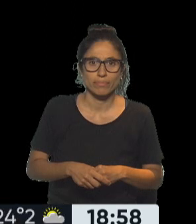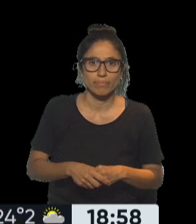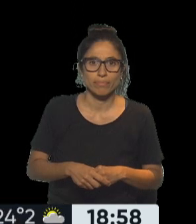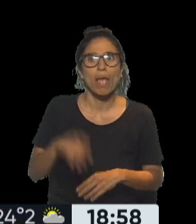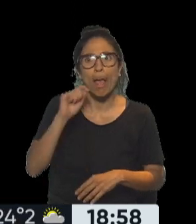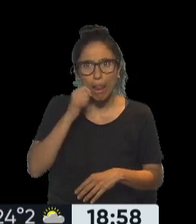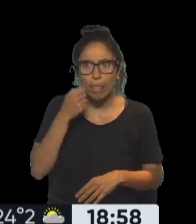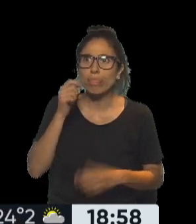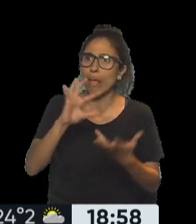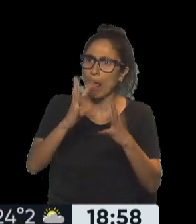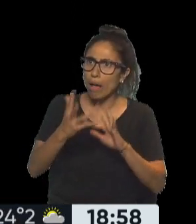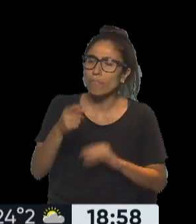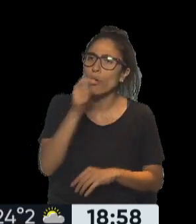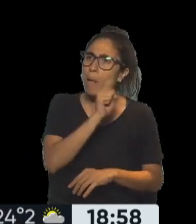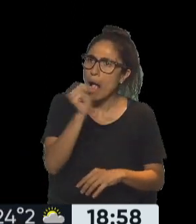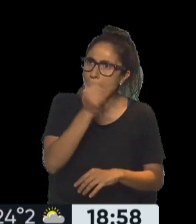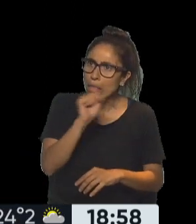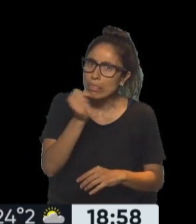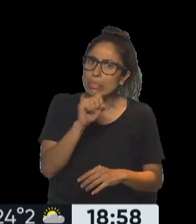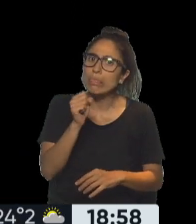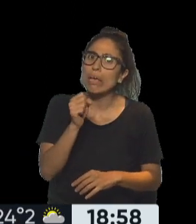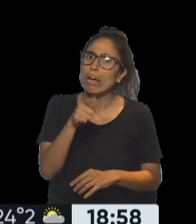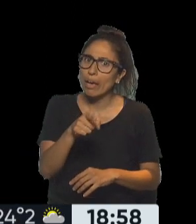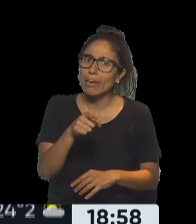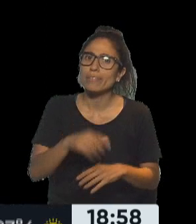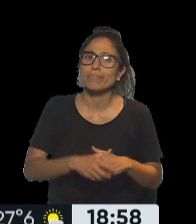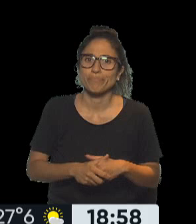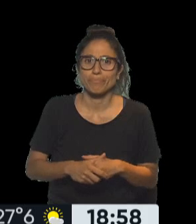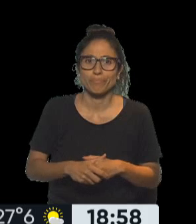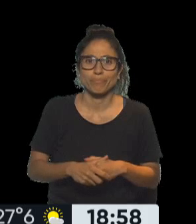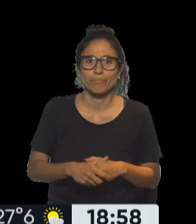lindo que lo dice. Y el Diego.